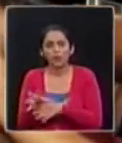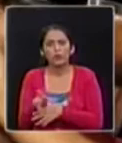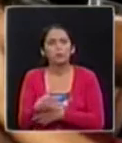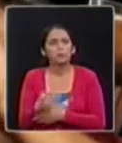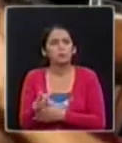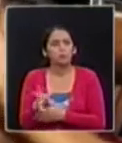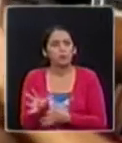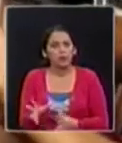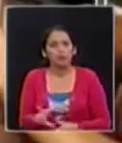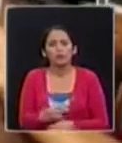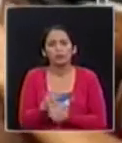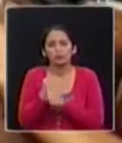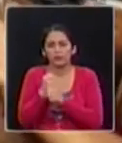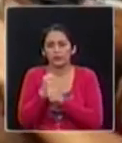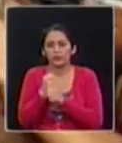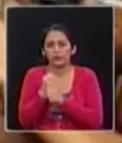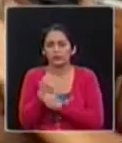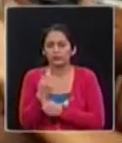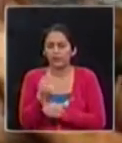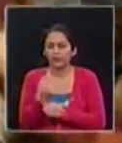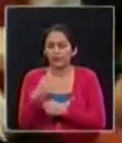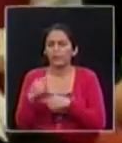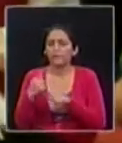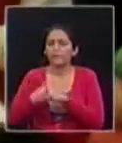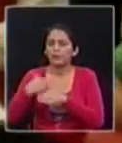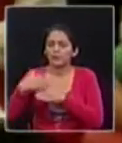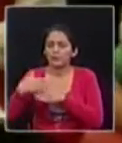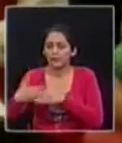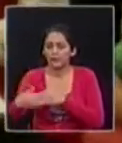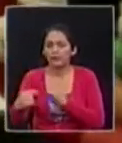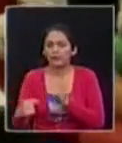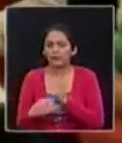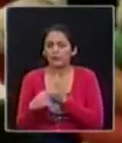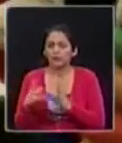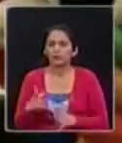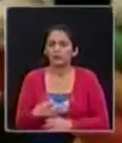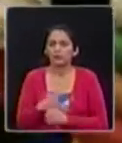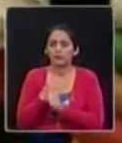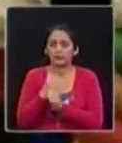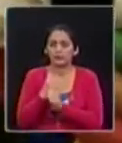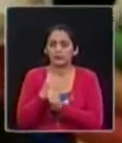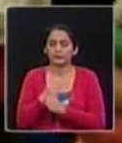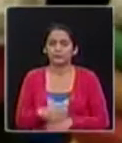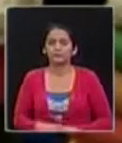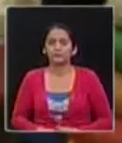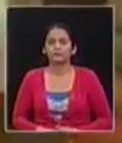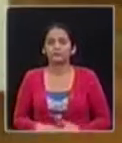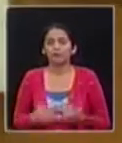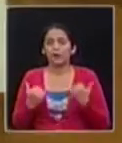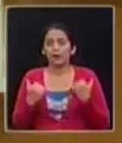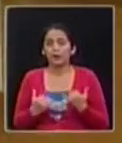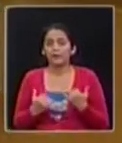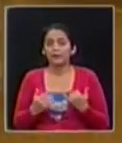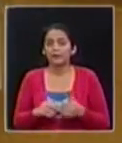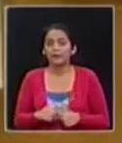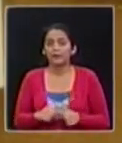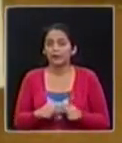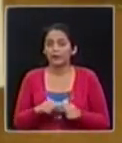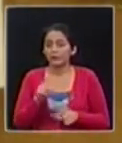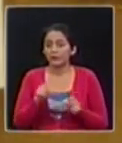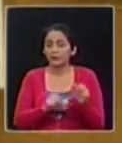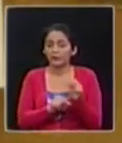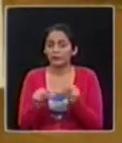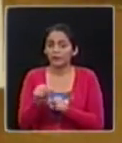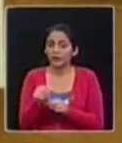2 puntos, lo harán en los siguientes meses. De su parte, los administradores de los establecimientos demostraron que tanto las facturas